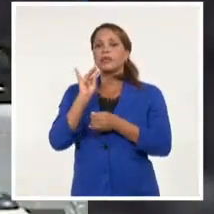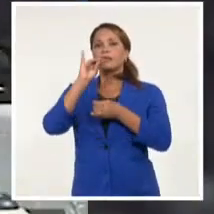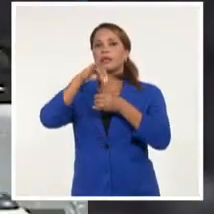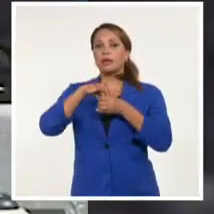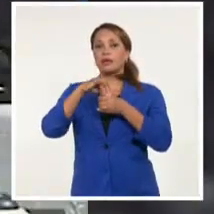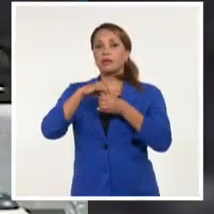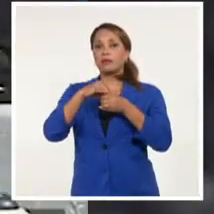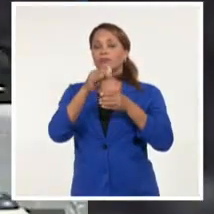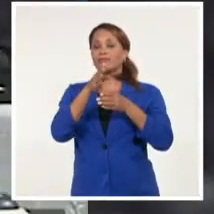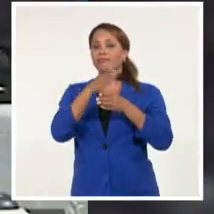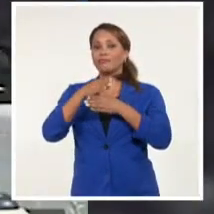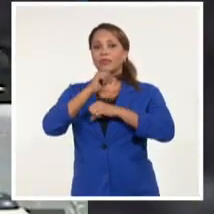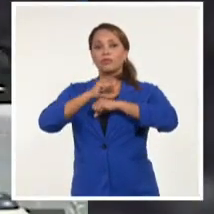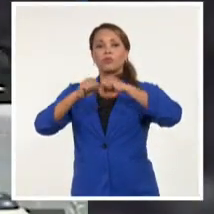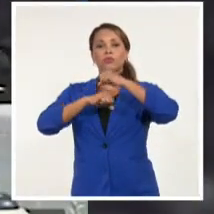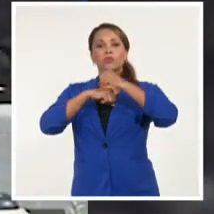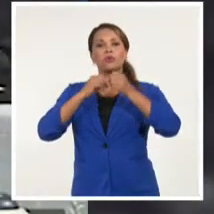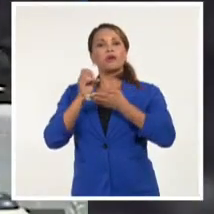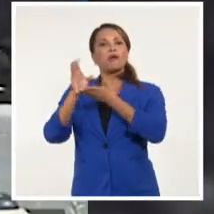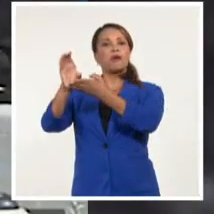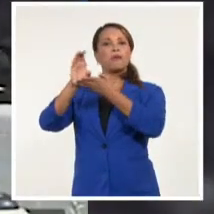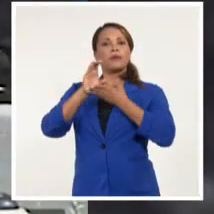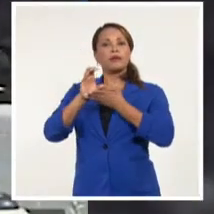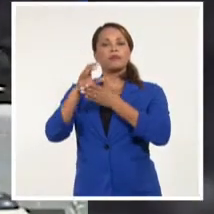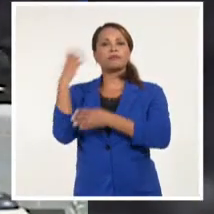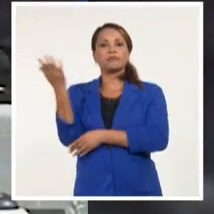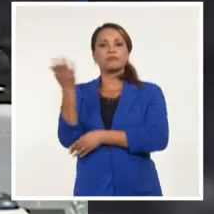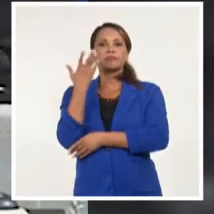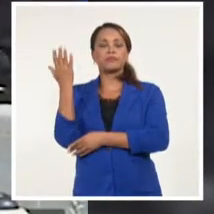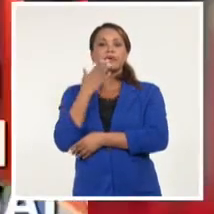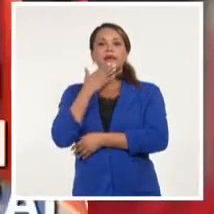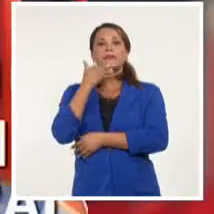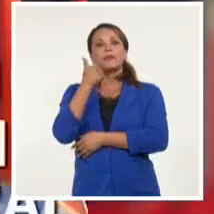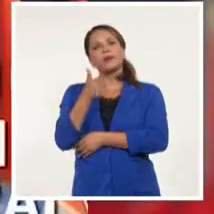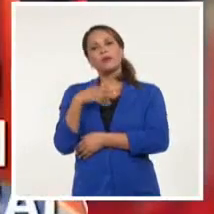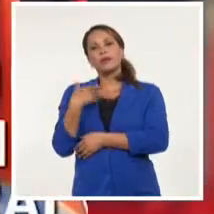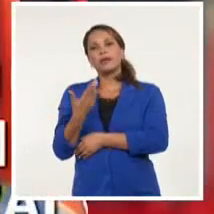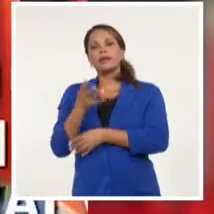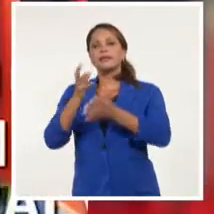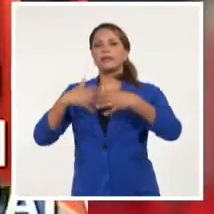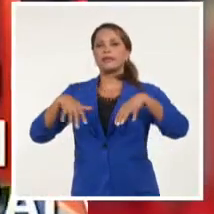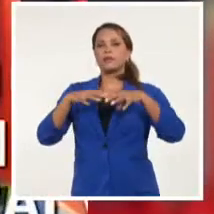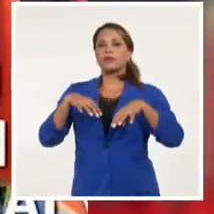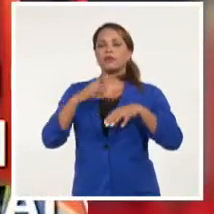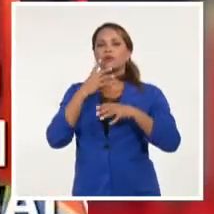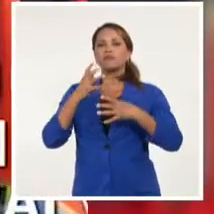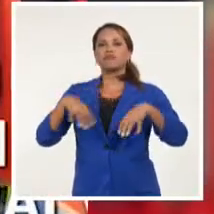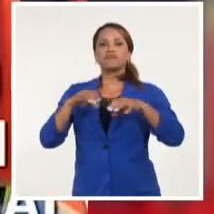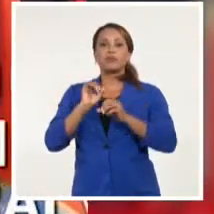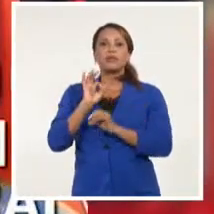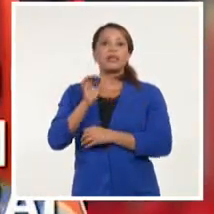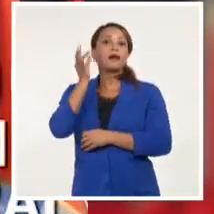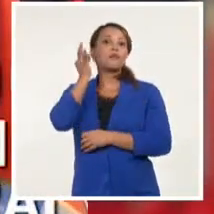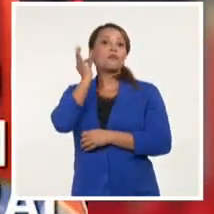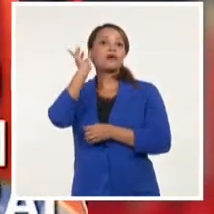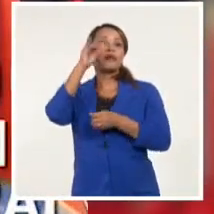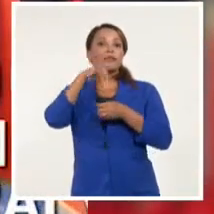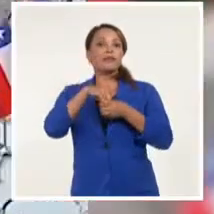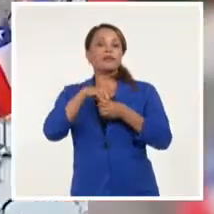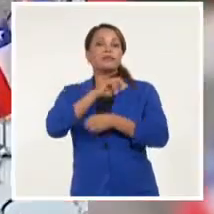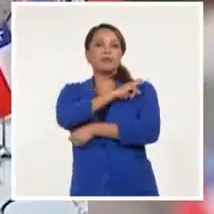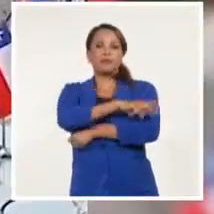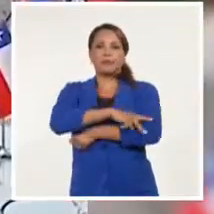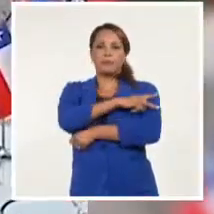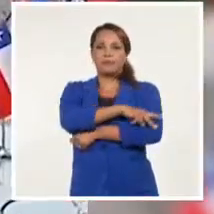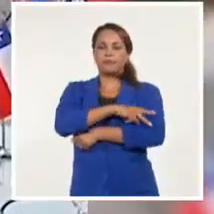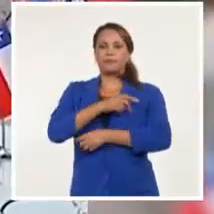de infraestructura, cooperación ambiental y la mejora de la situación y condiciones de las mujeres en los Estados